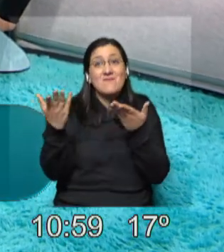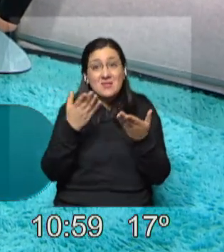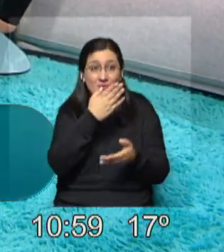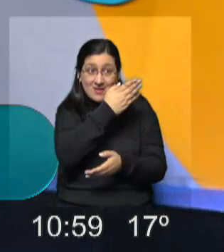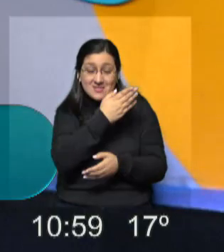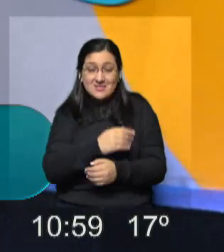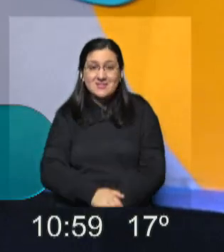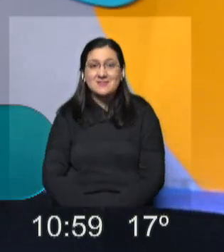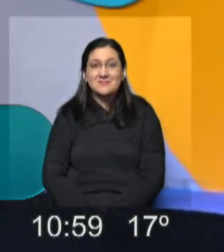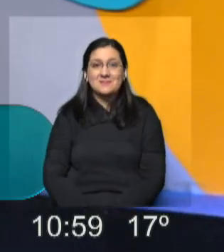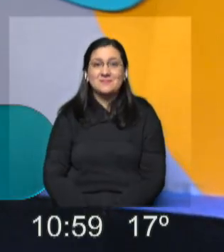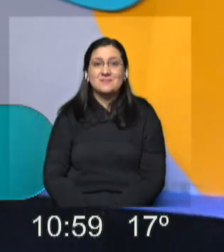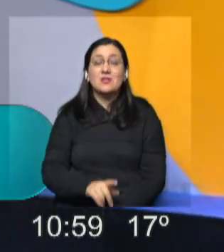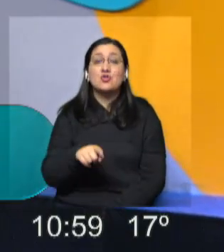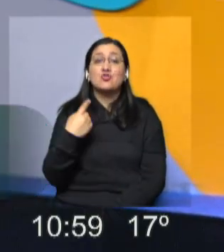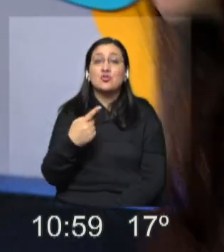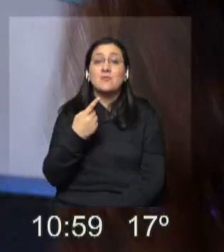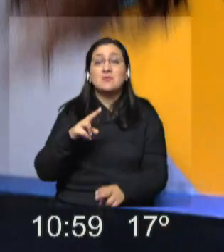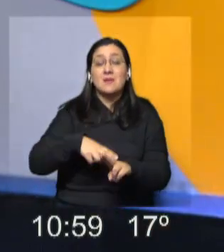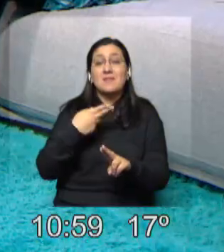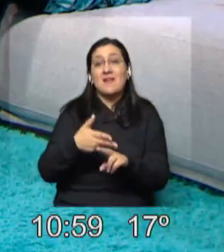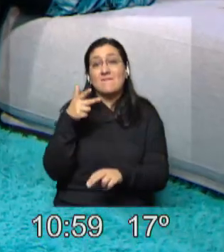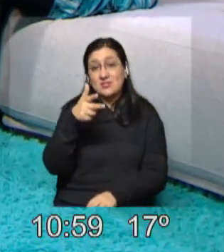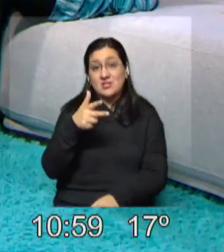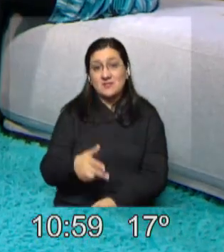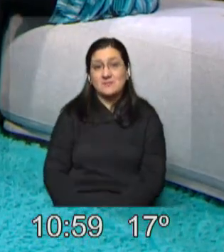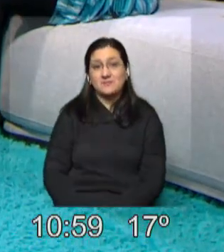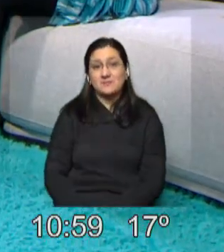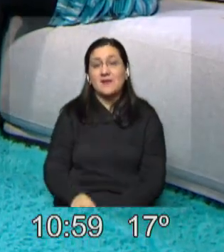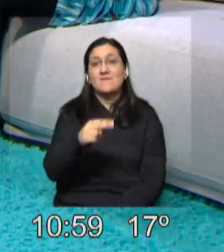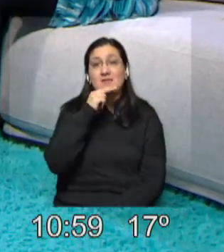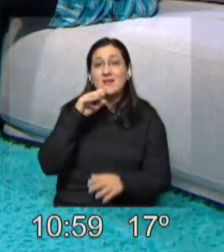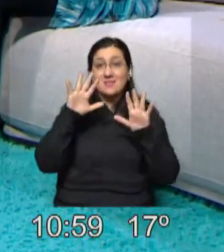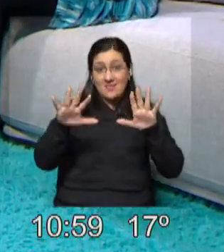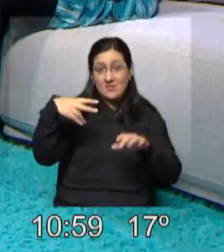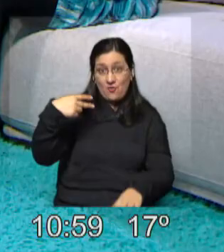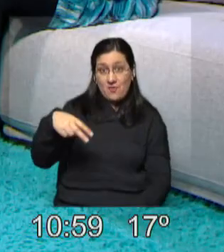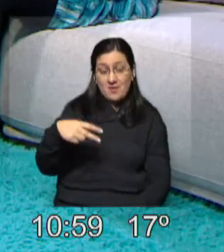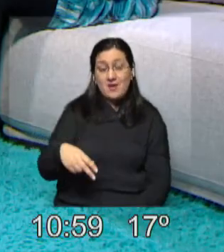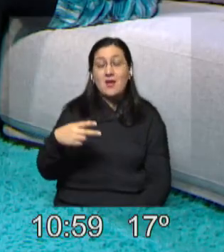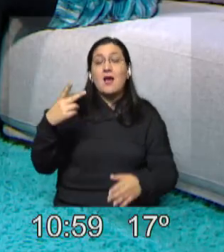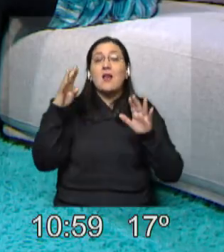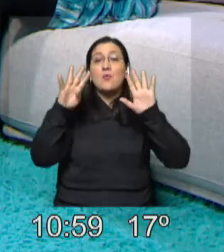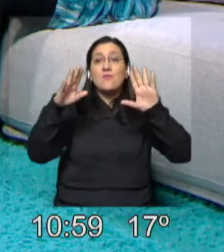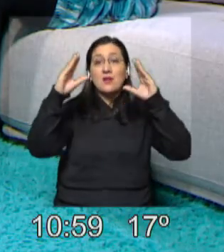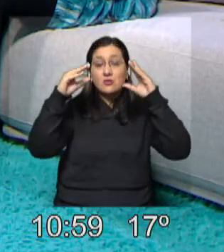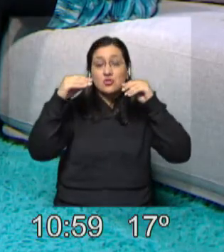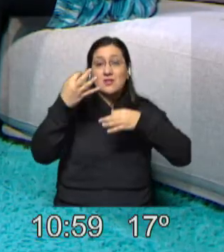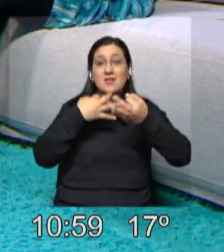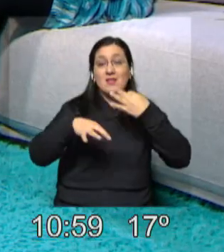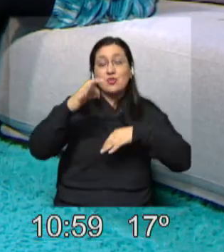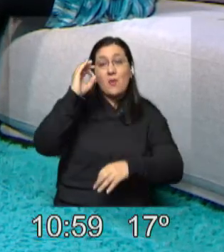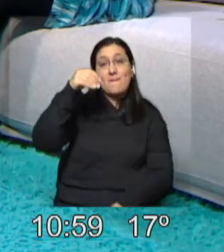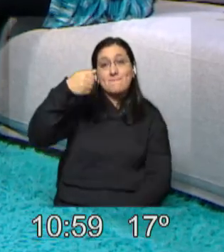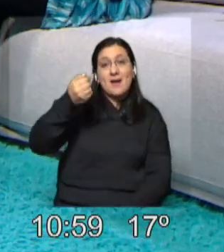vayas para allá nomás. Por supuesto. Mientras tanto, nosotros vamos a repetir las fechas, entonces. Viernes 10 de noviembre a las 20. 21 horas en Magnolio Sala se